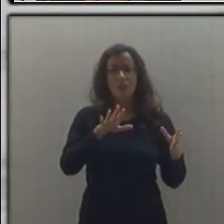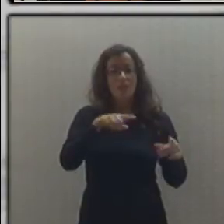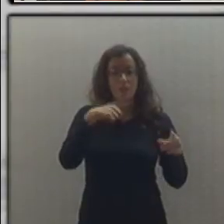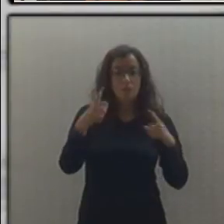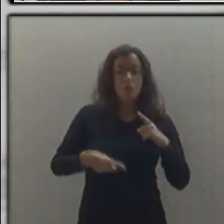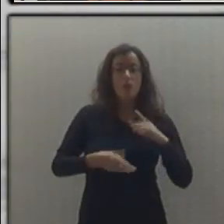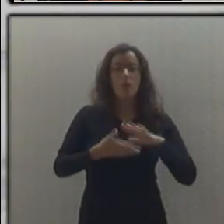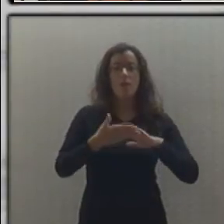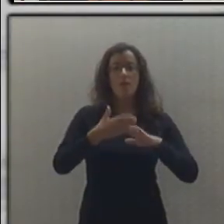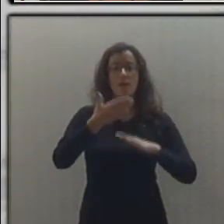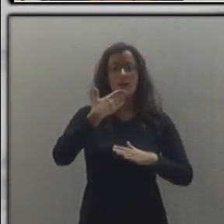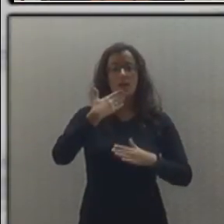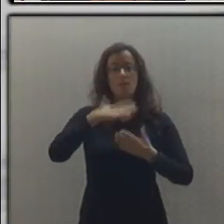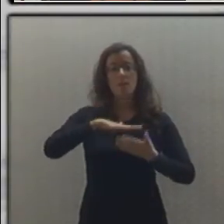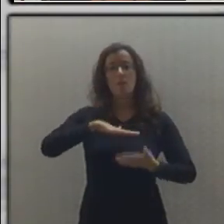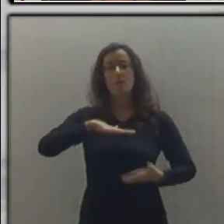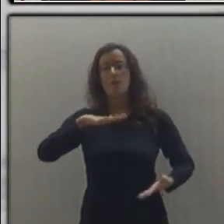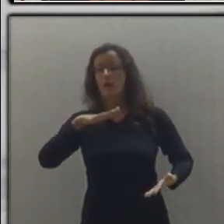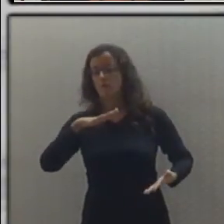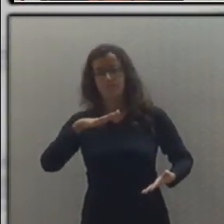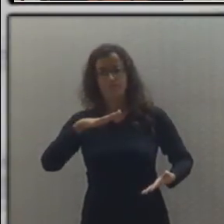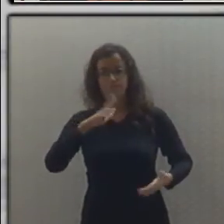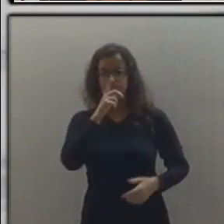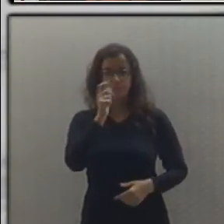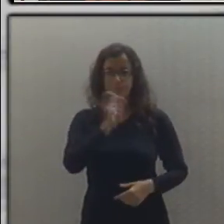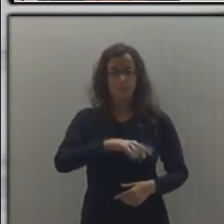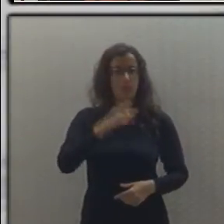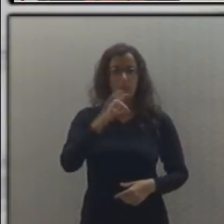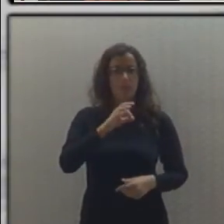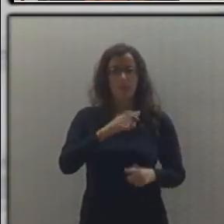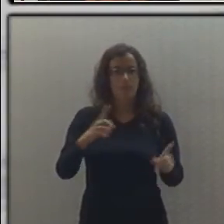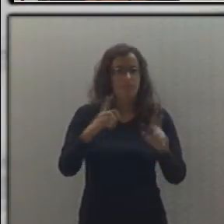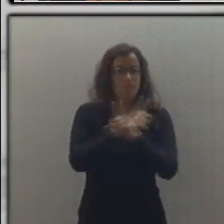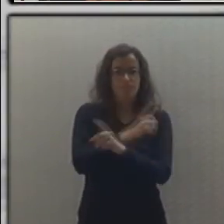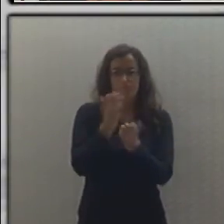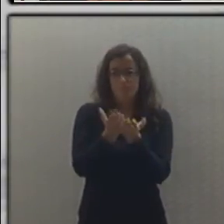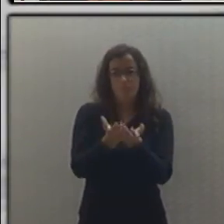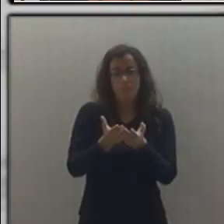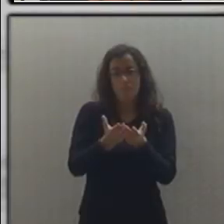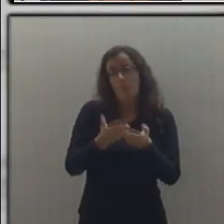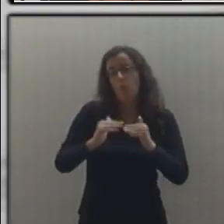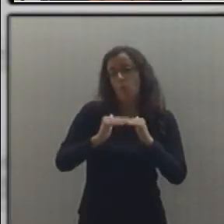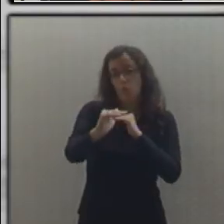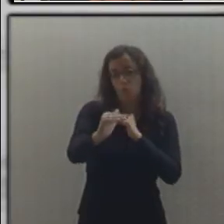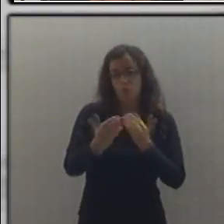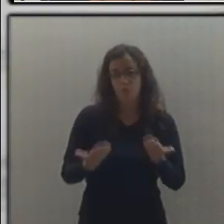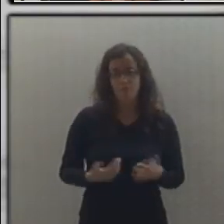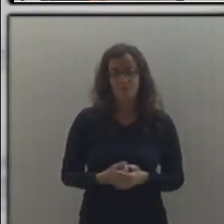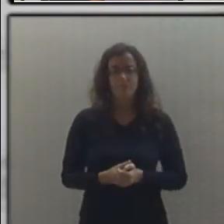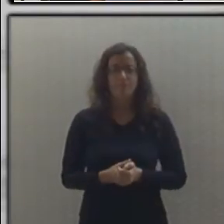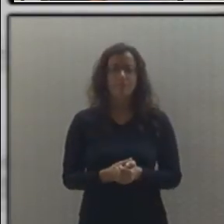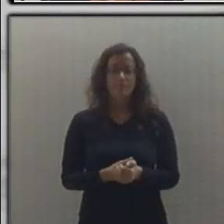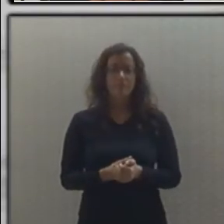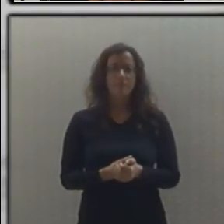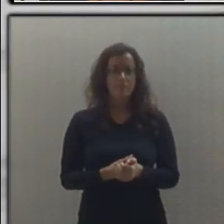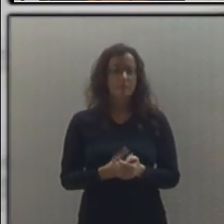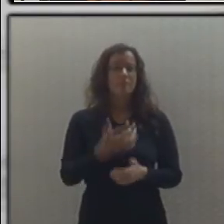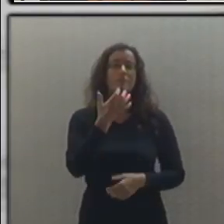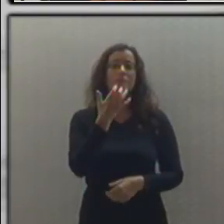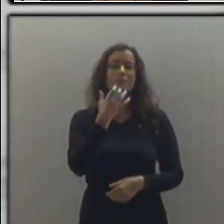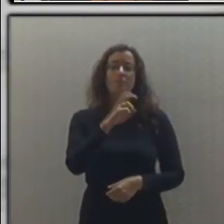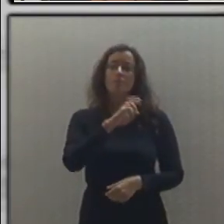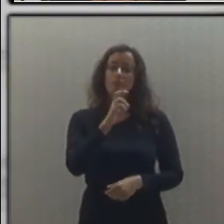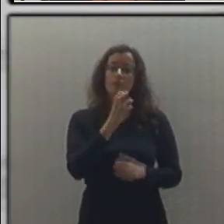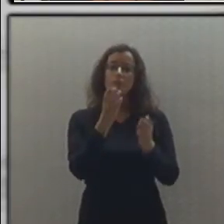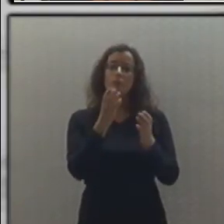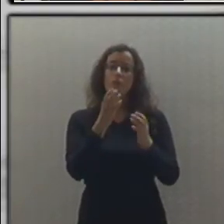mayores, pues era cero funcional y tuvieron que cambiarlo por un plato de ducha. Otro ejemplo es la sustitución